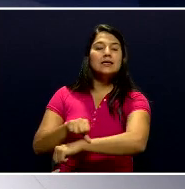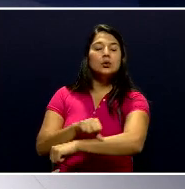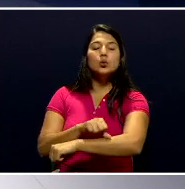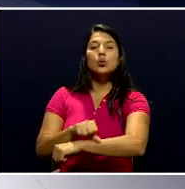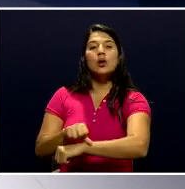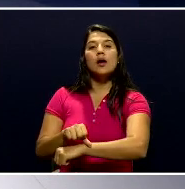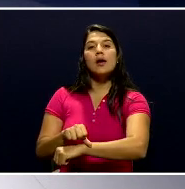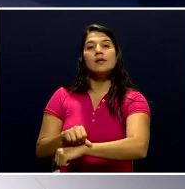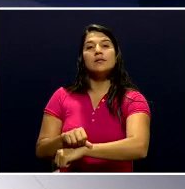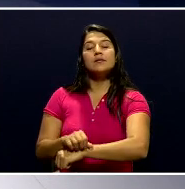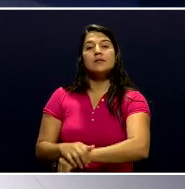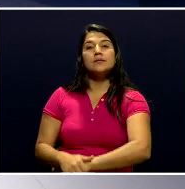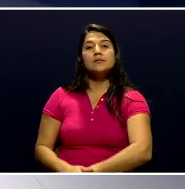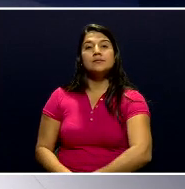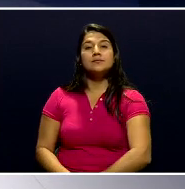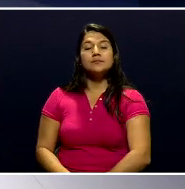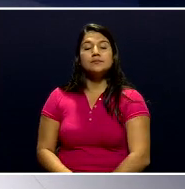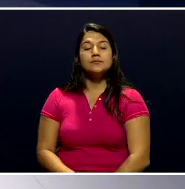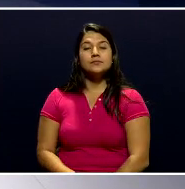está